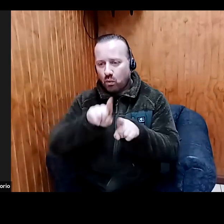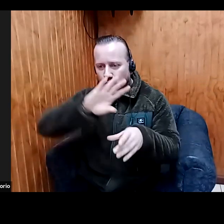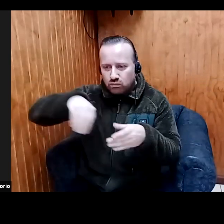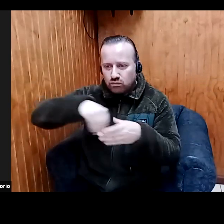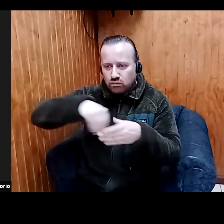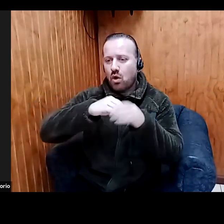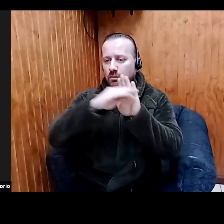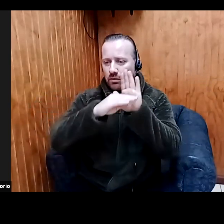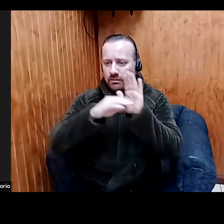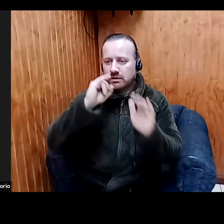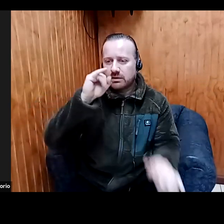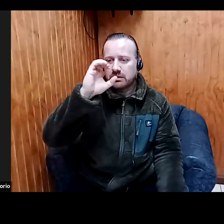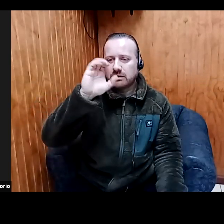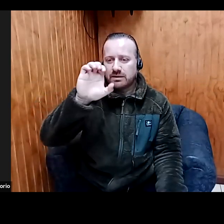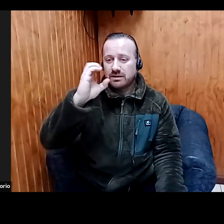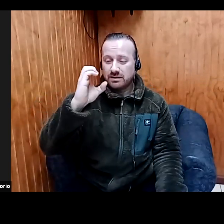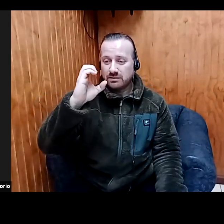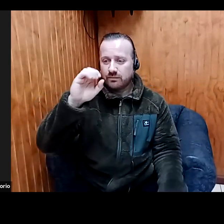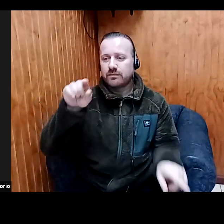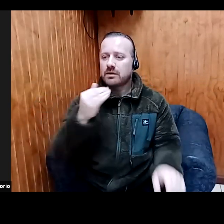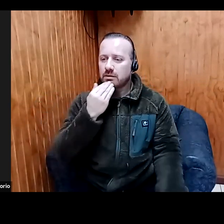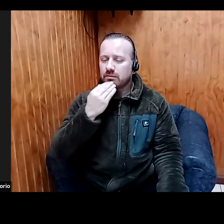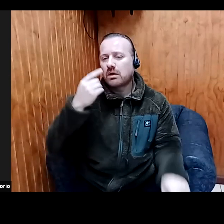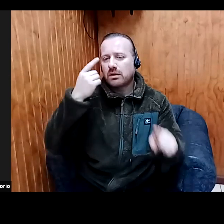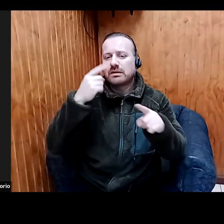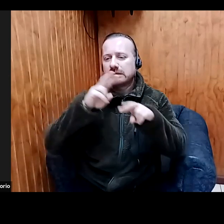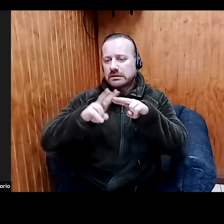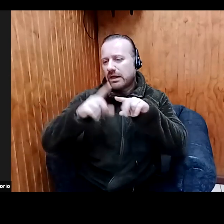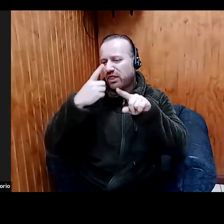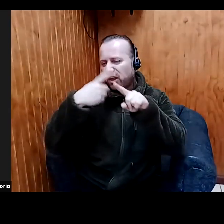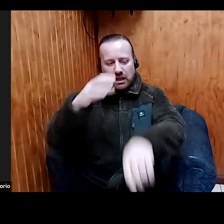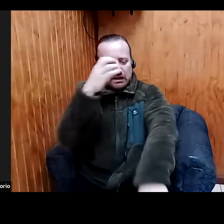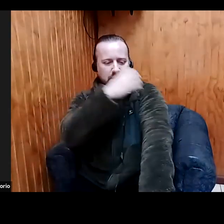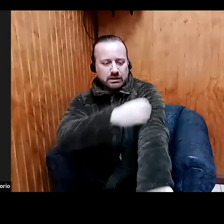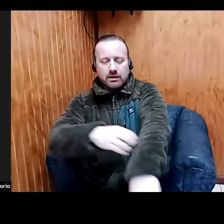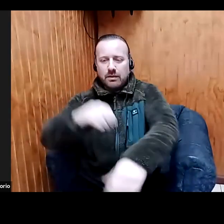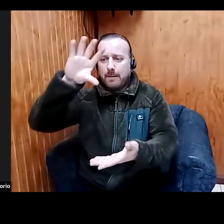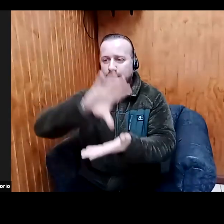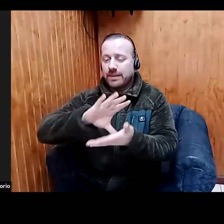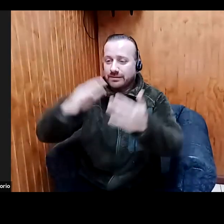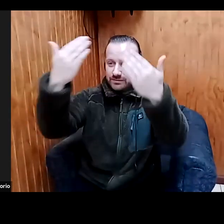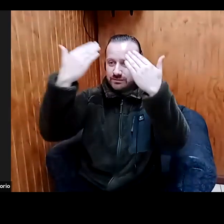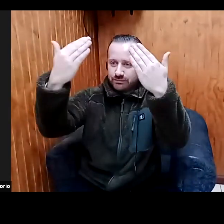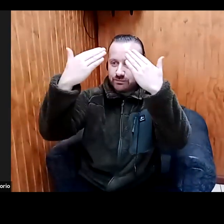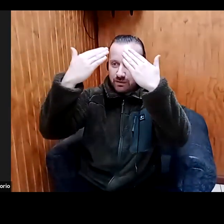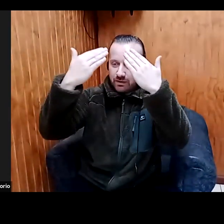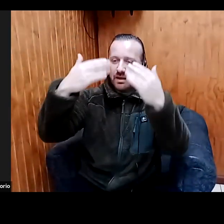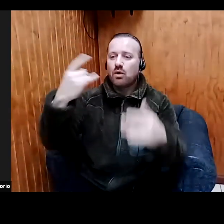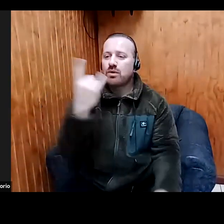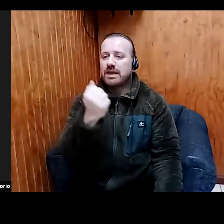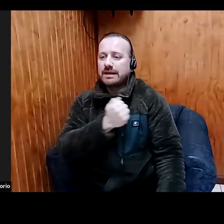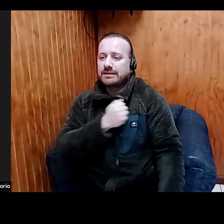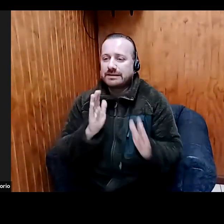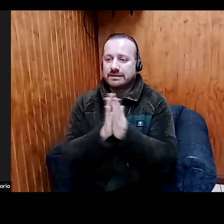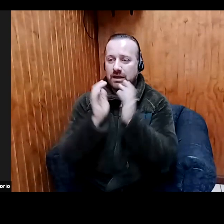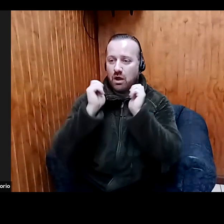nacional y lo implementan en las diferentes regiones del país. Un particular saludo a la Universidad Católica de la Santísima Concepción, con quien